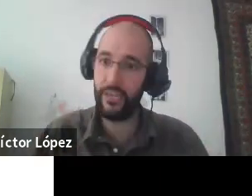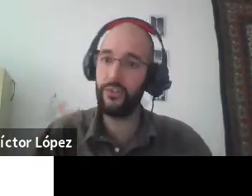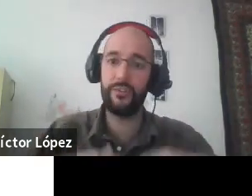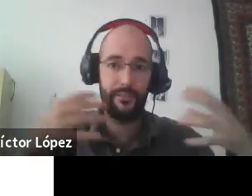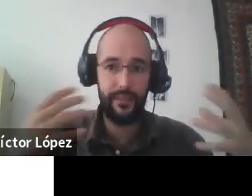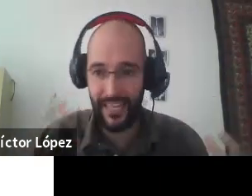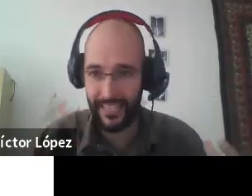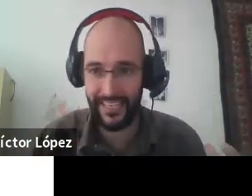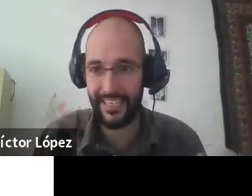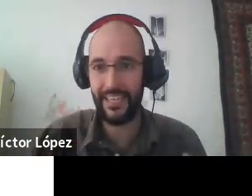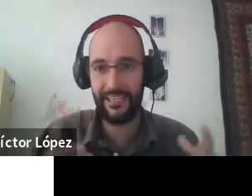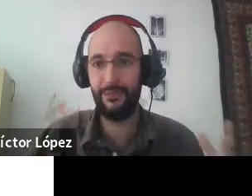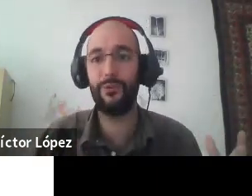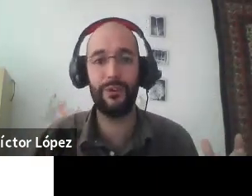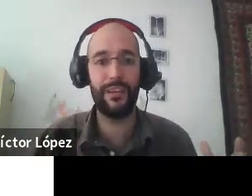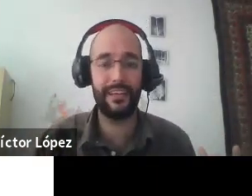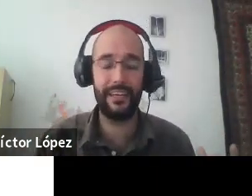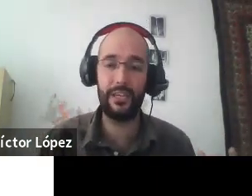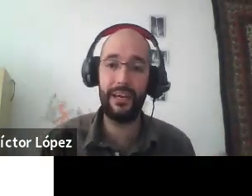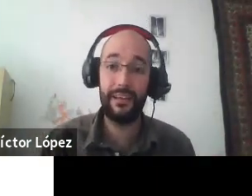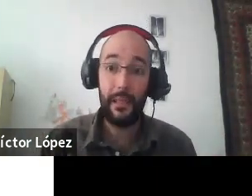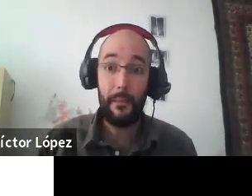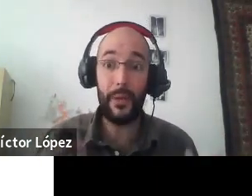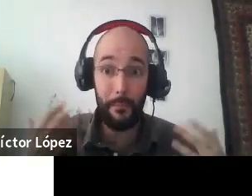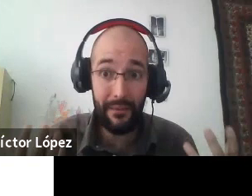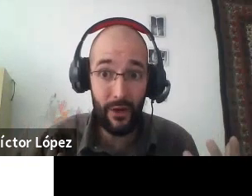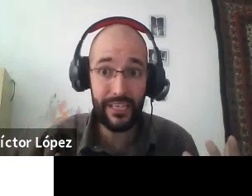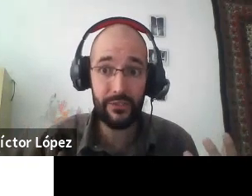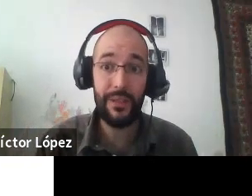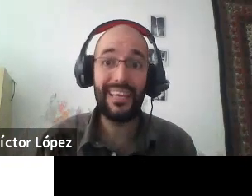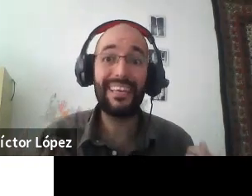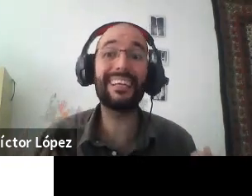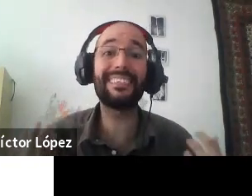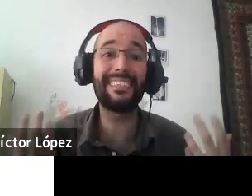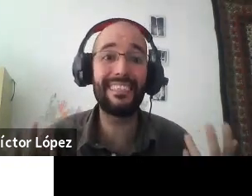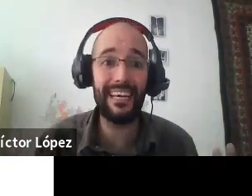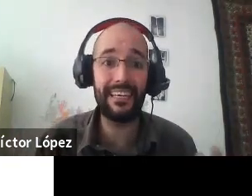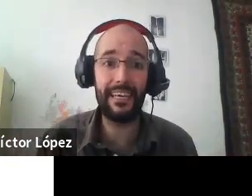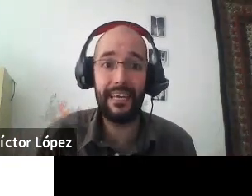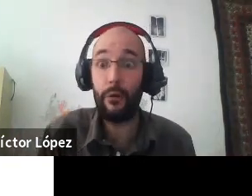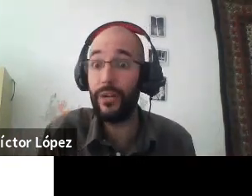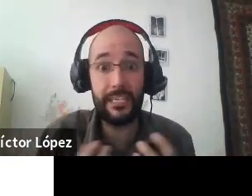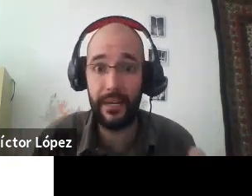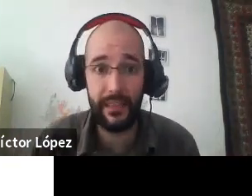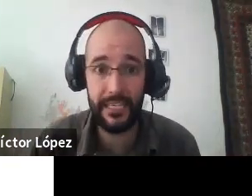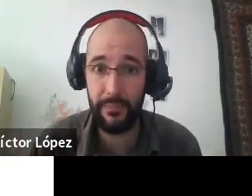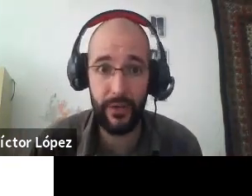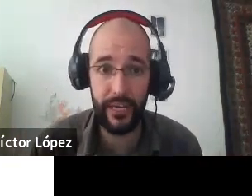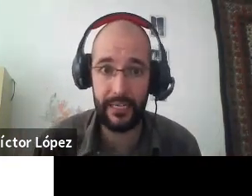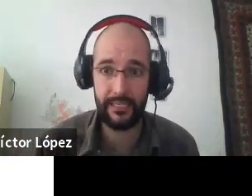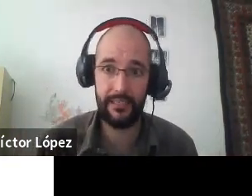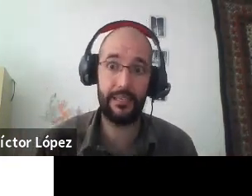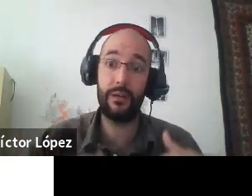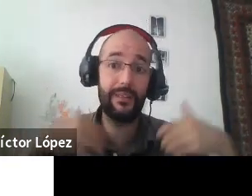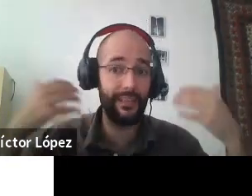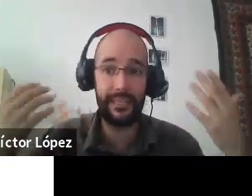science education, didáctica de las ciencias, según como lo que queramos llamar, pero previo a eso ya existían algunas experiencias